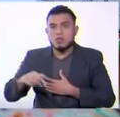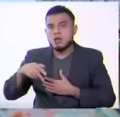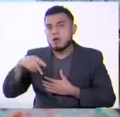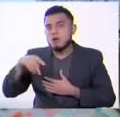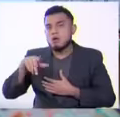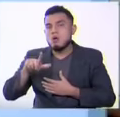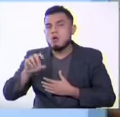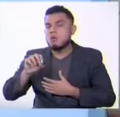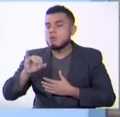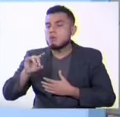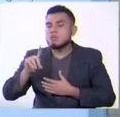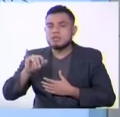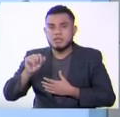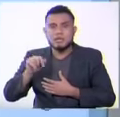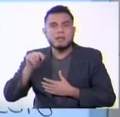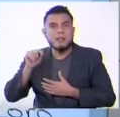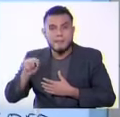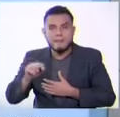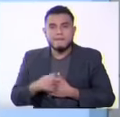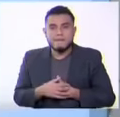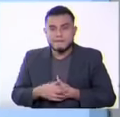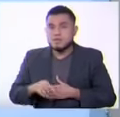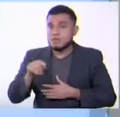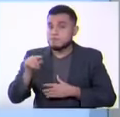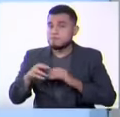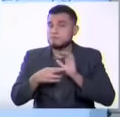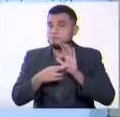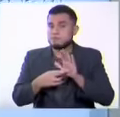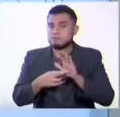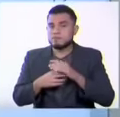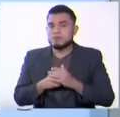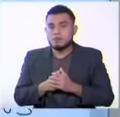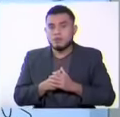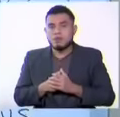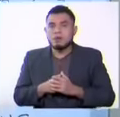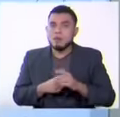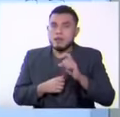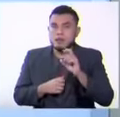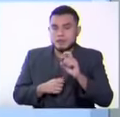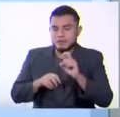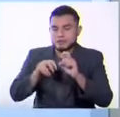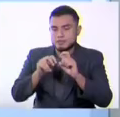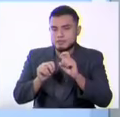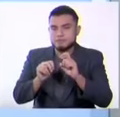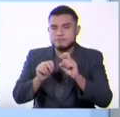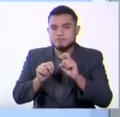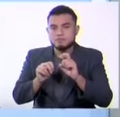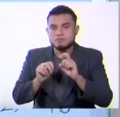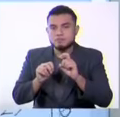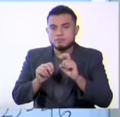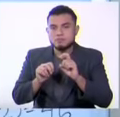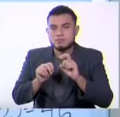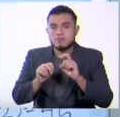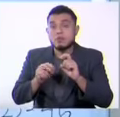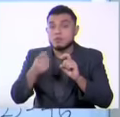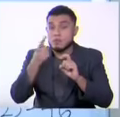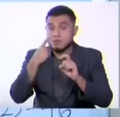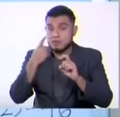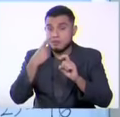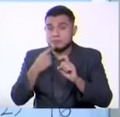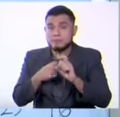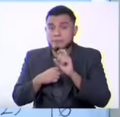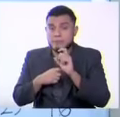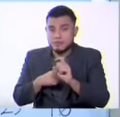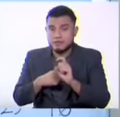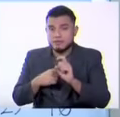ploidía. La ploidía está representada por X sub n, en donde X, como